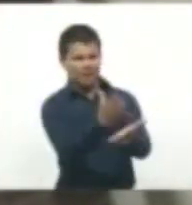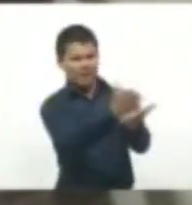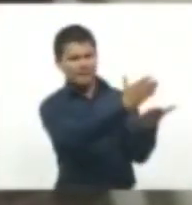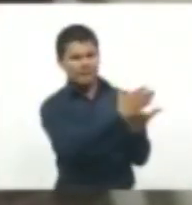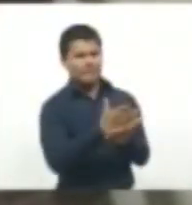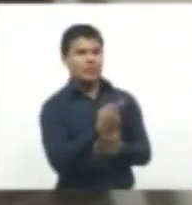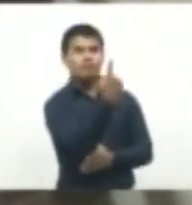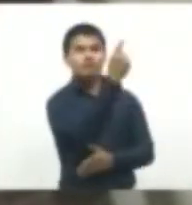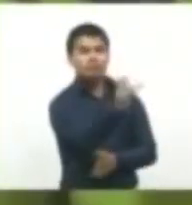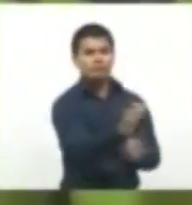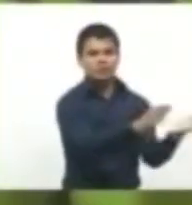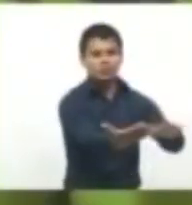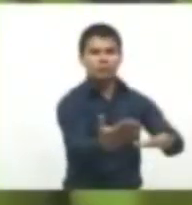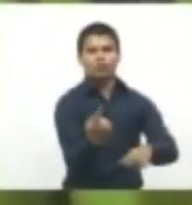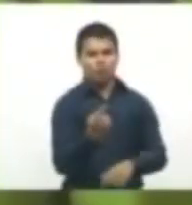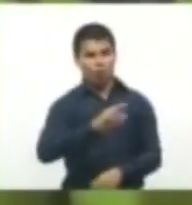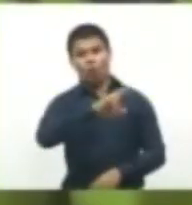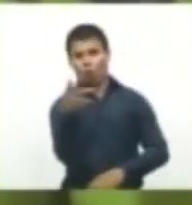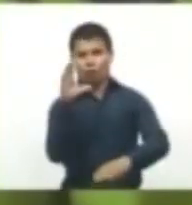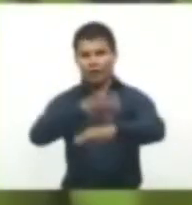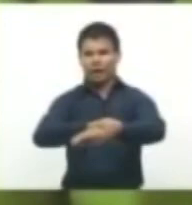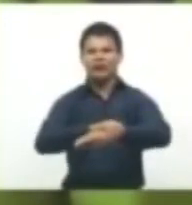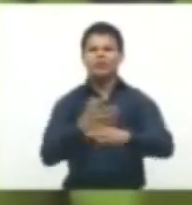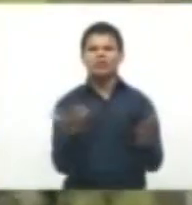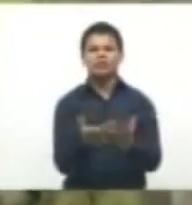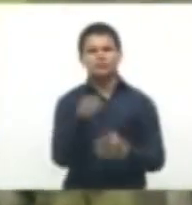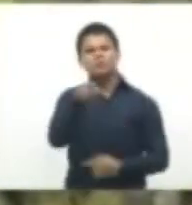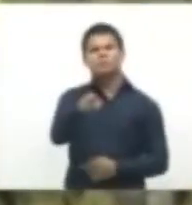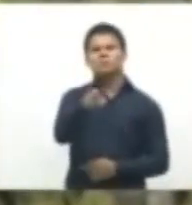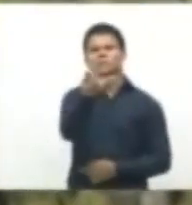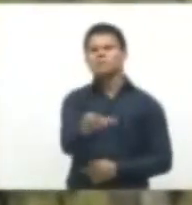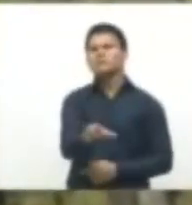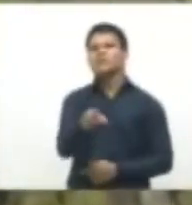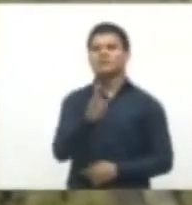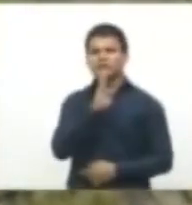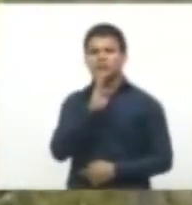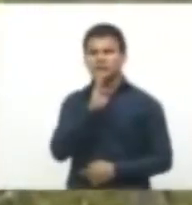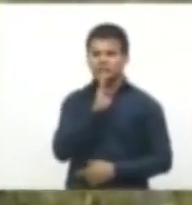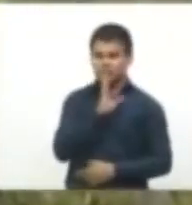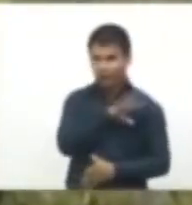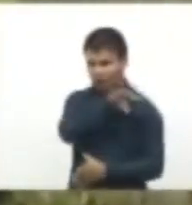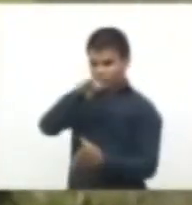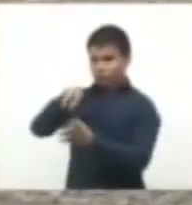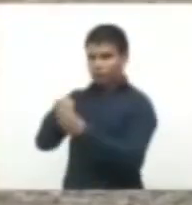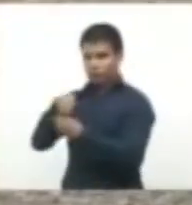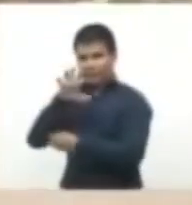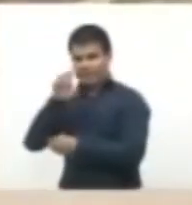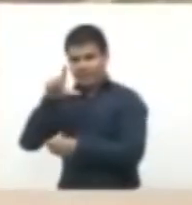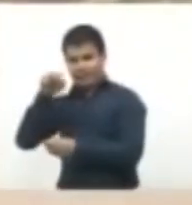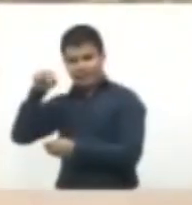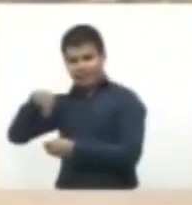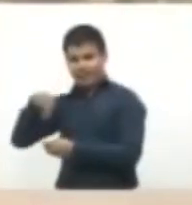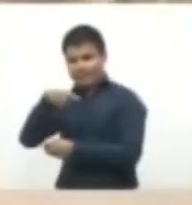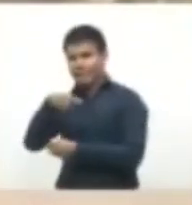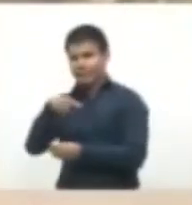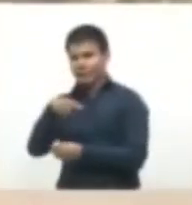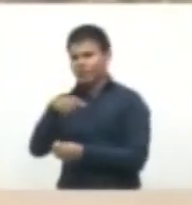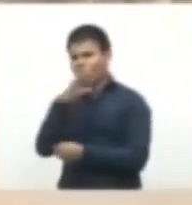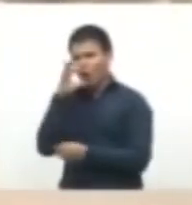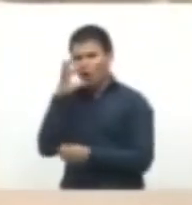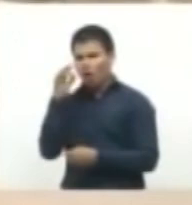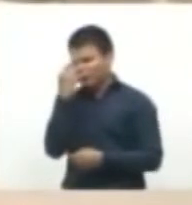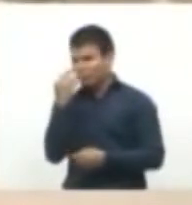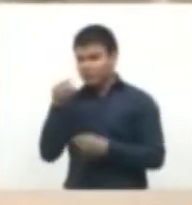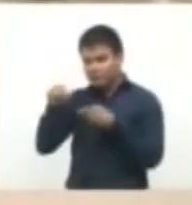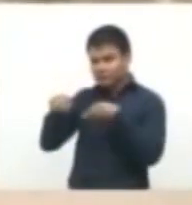persona murió y otra más fue capturada por las autoridades, señalada de pertenecer al Frente Camilo Torres de la guerrilla del ELN. En el primer caso sucedió en la